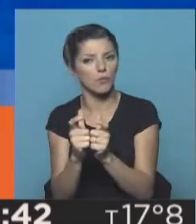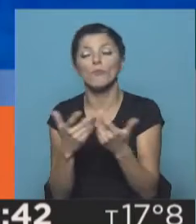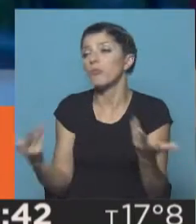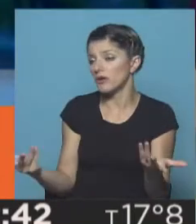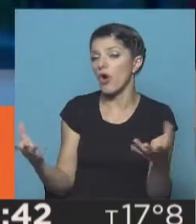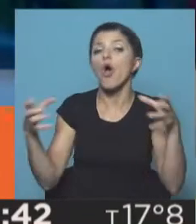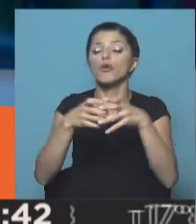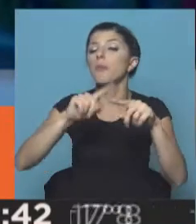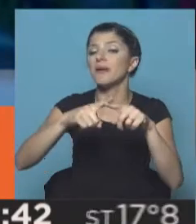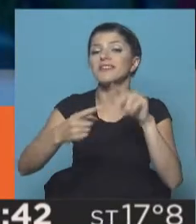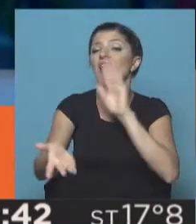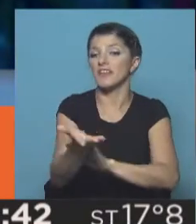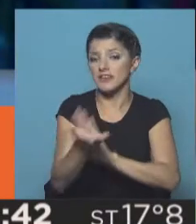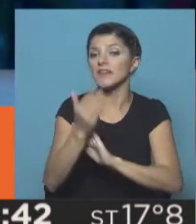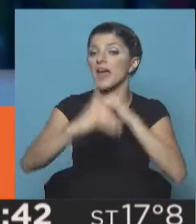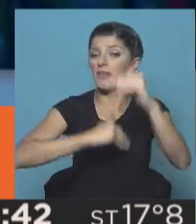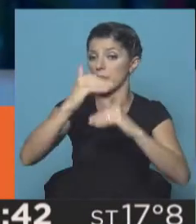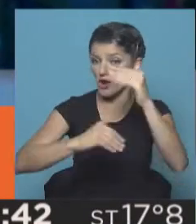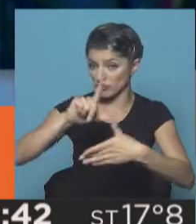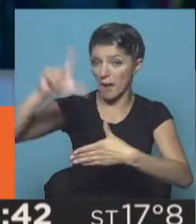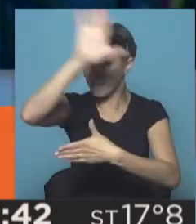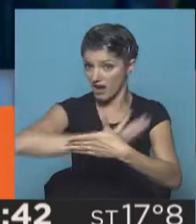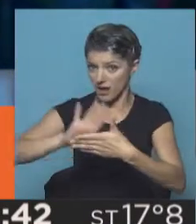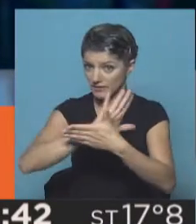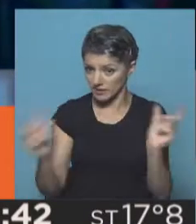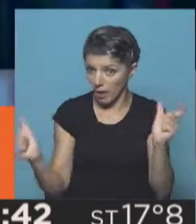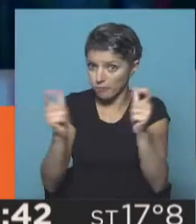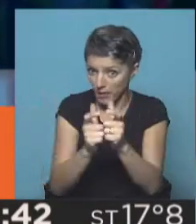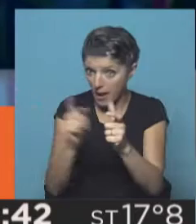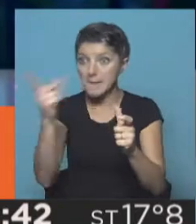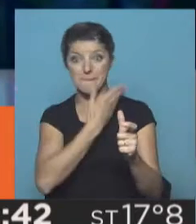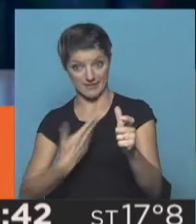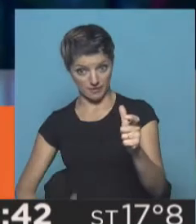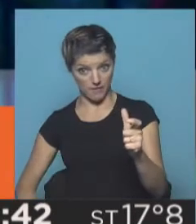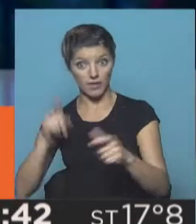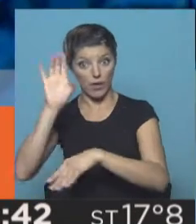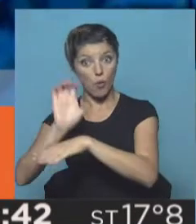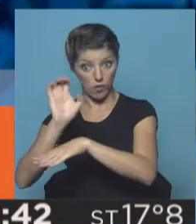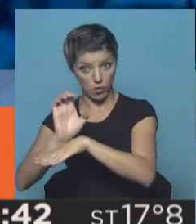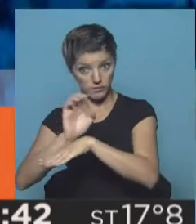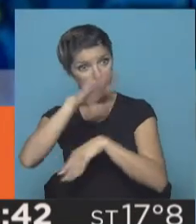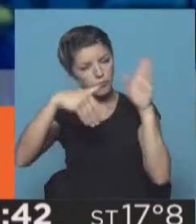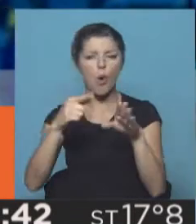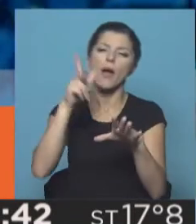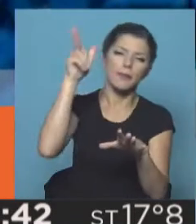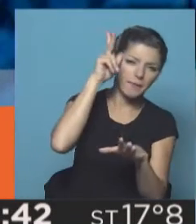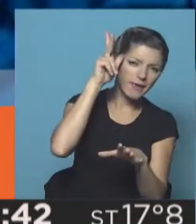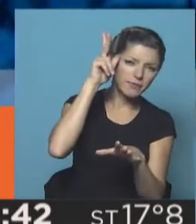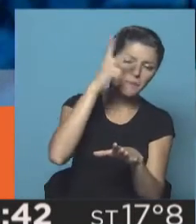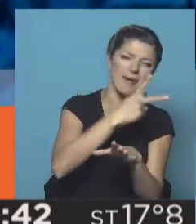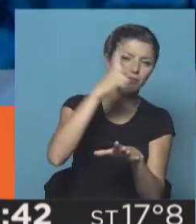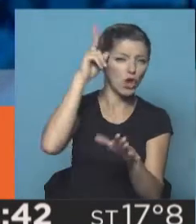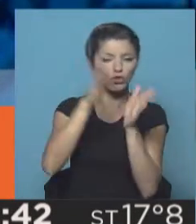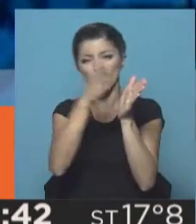de izquierda y progresistas de América Latina que la viene convocado el presidente Correa para esta fecha, 28 al 30 de septiembre, porque el